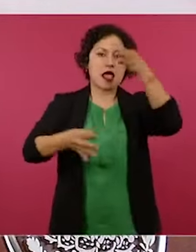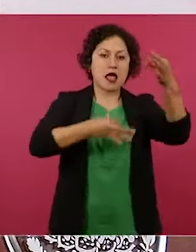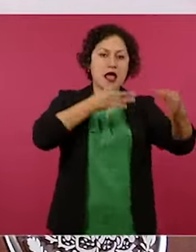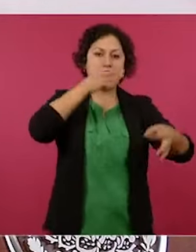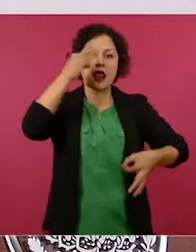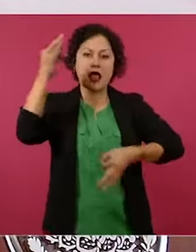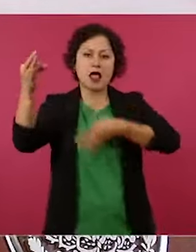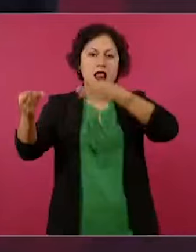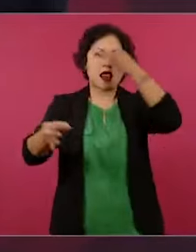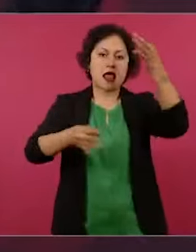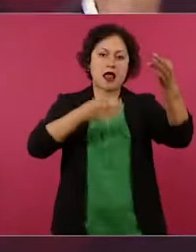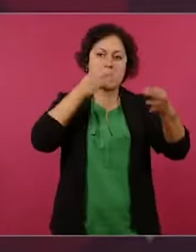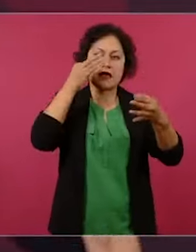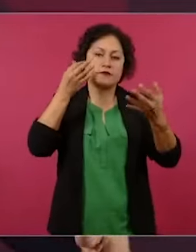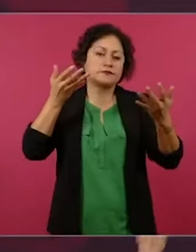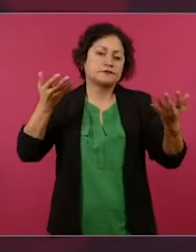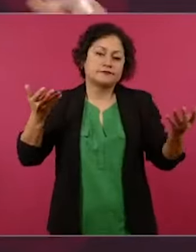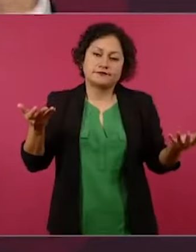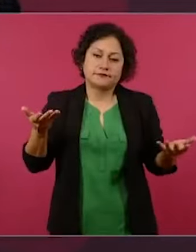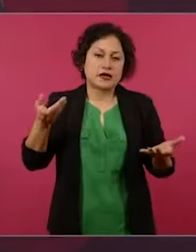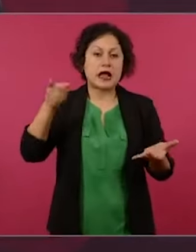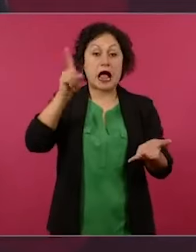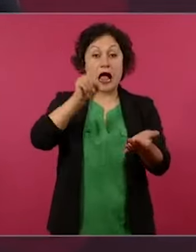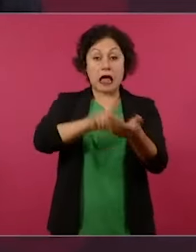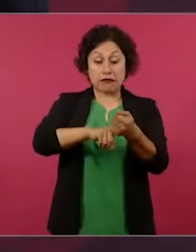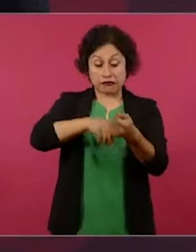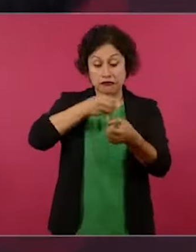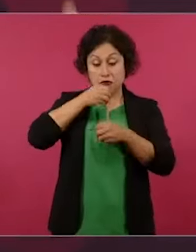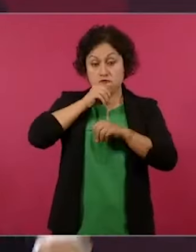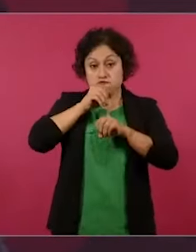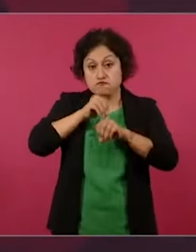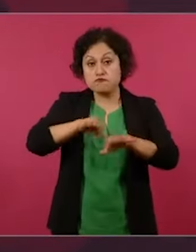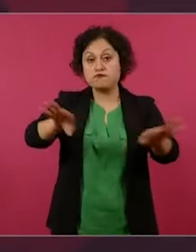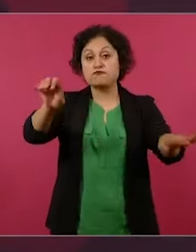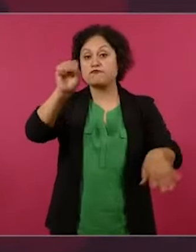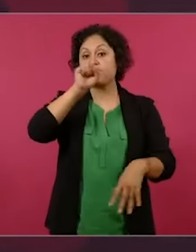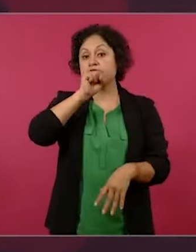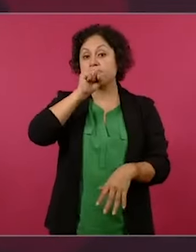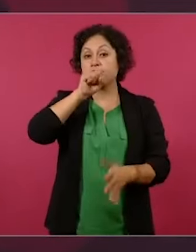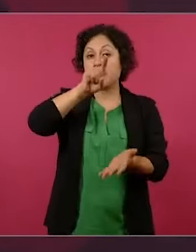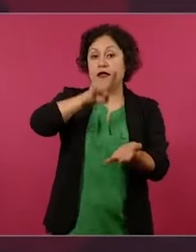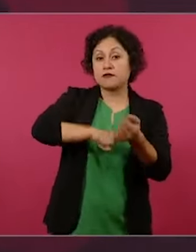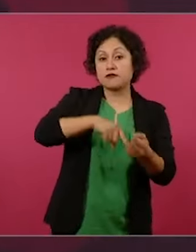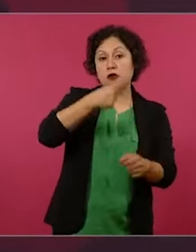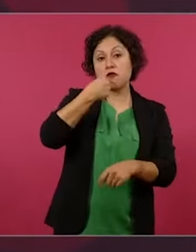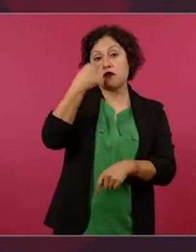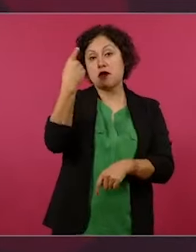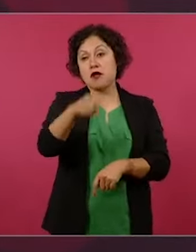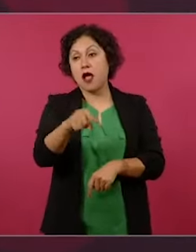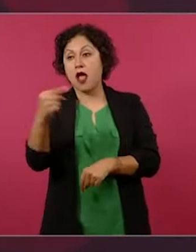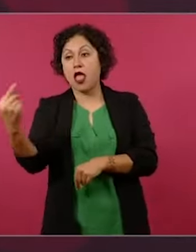Entonces, hay acusaciones mutuas y todo el mundo opina.